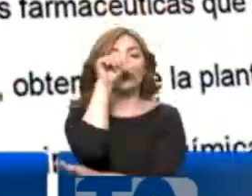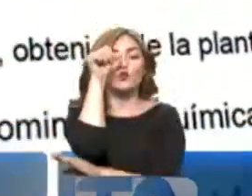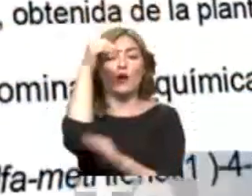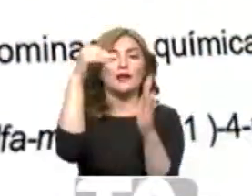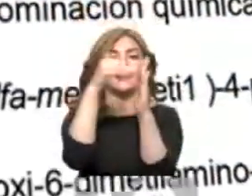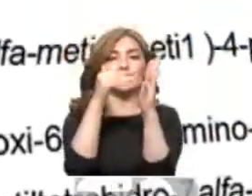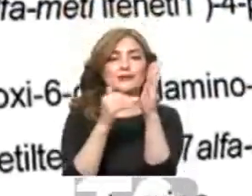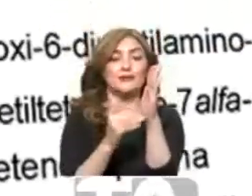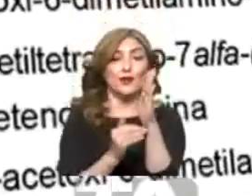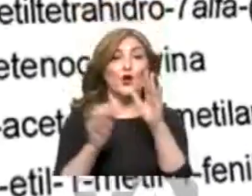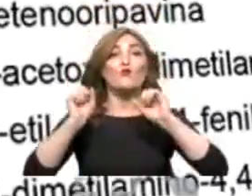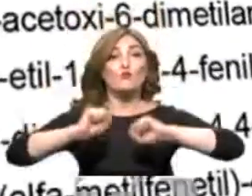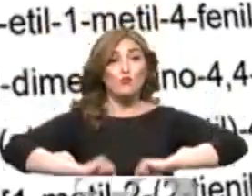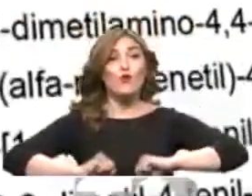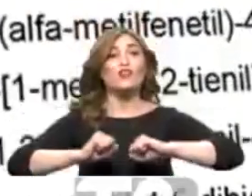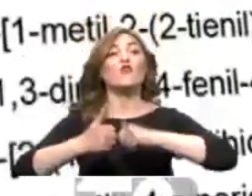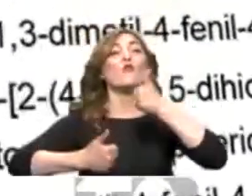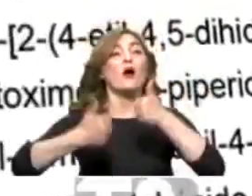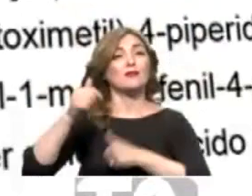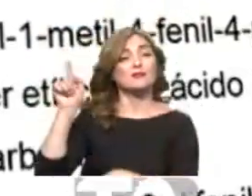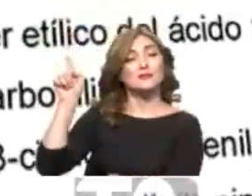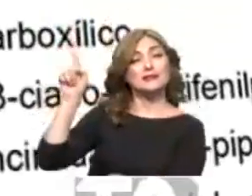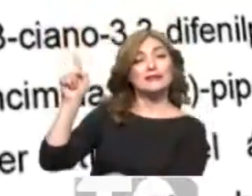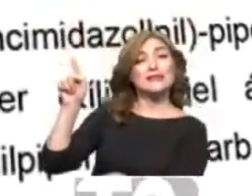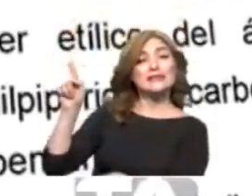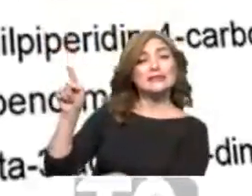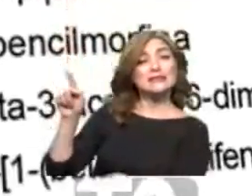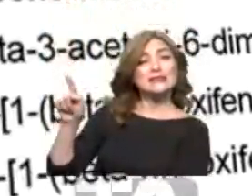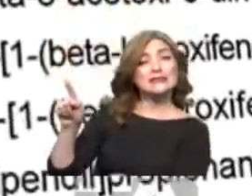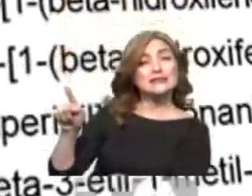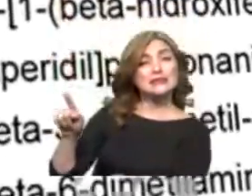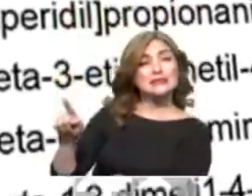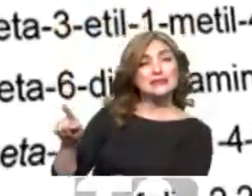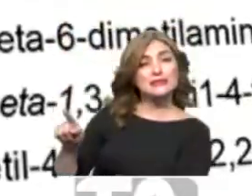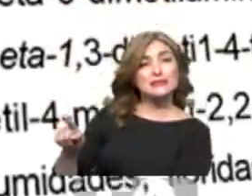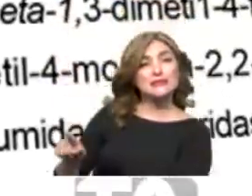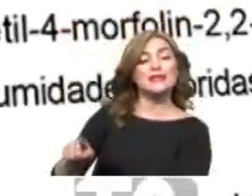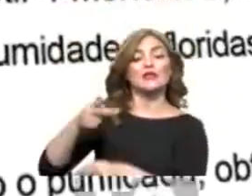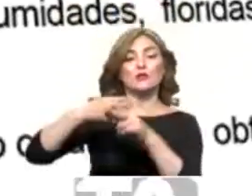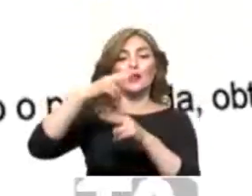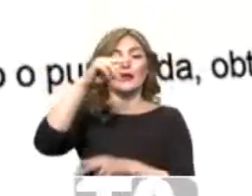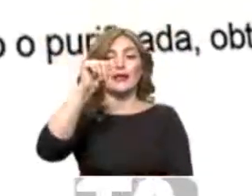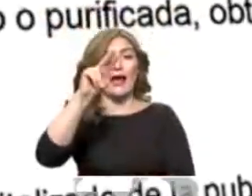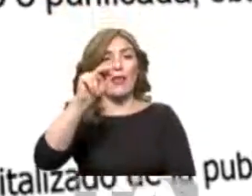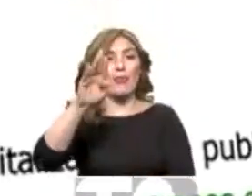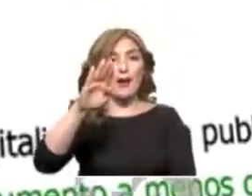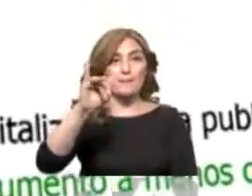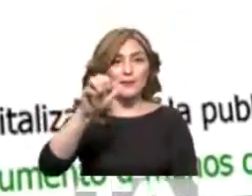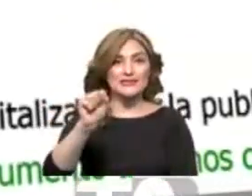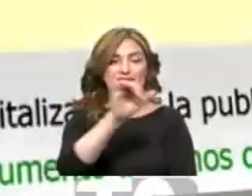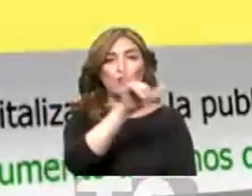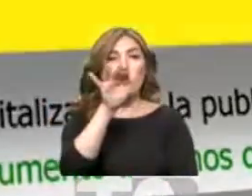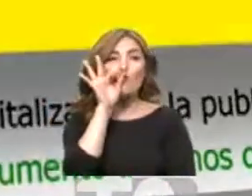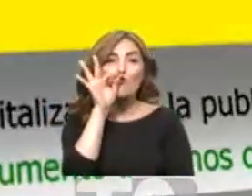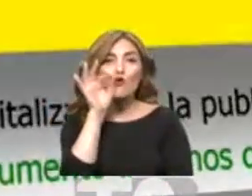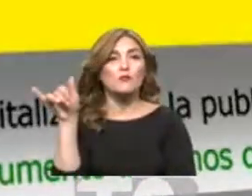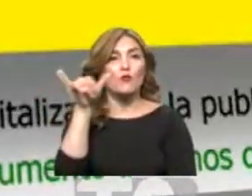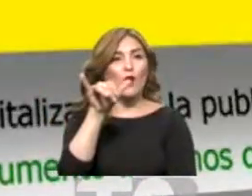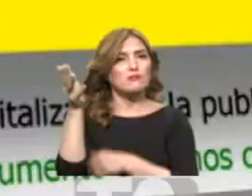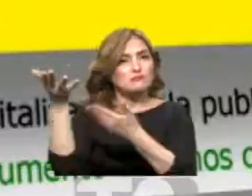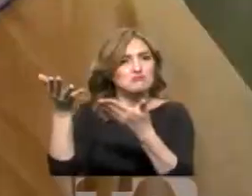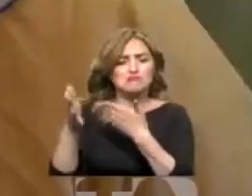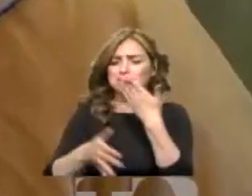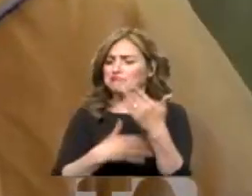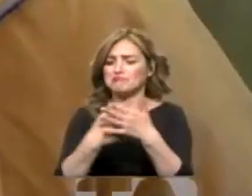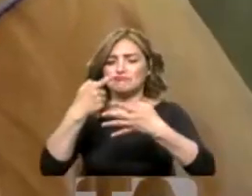de las sustancias a las que hace referencia. Y allí está el cannabis, resina de cannabis, resina separada, en bruto o